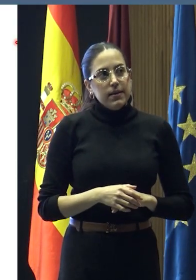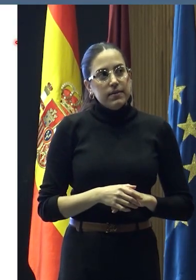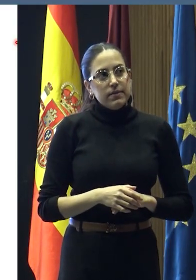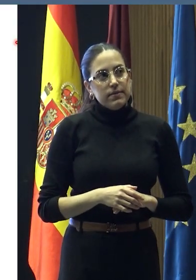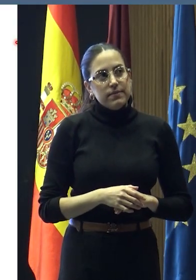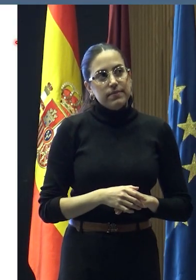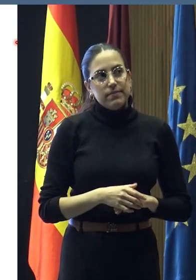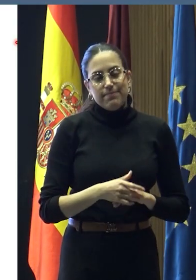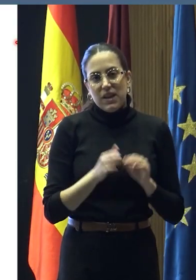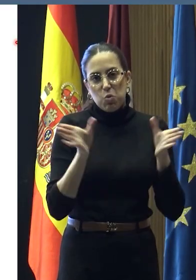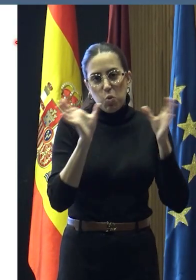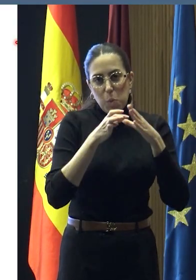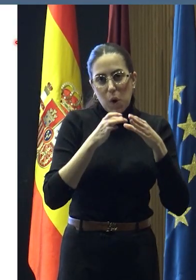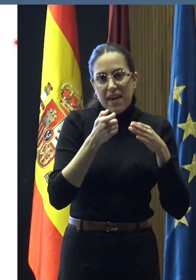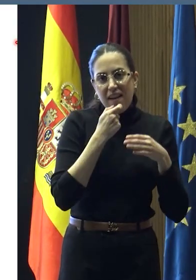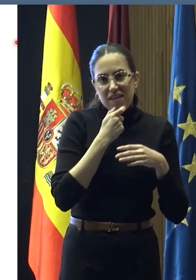que investigaron